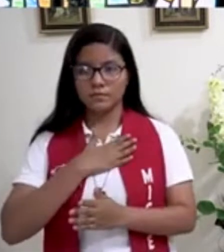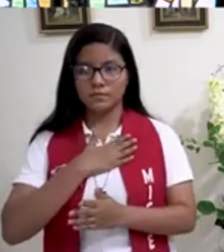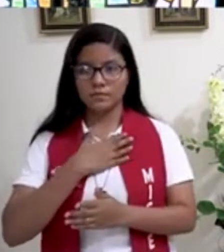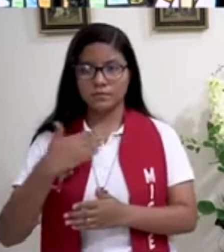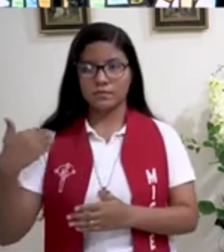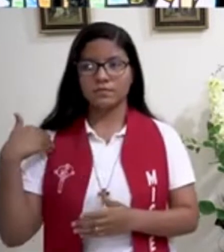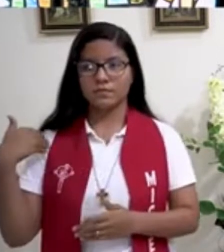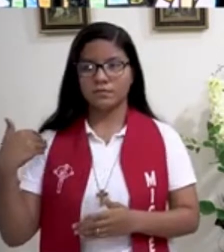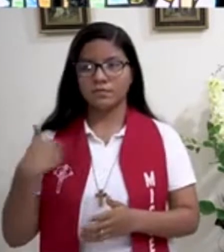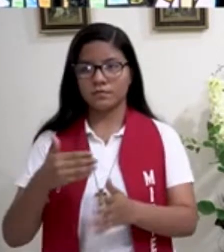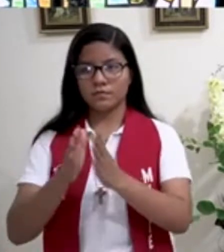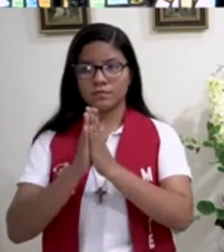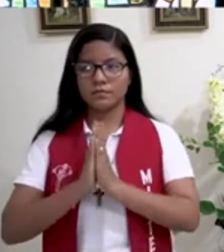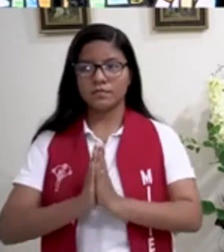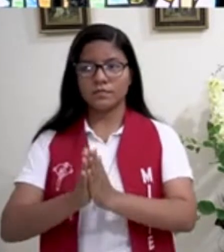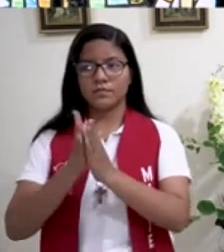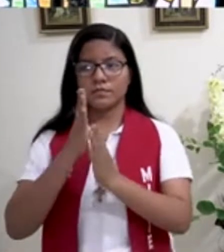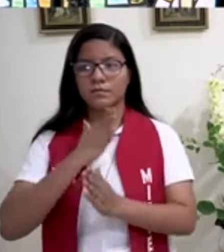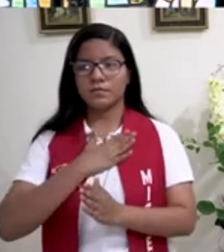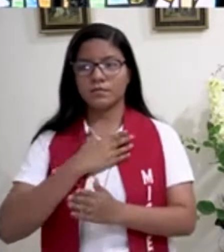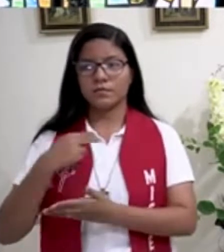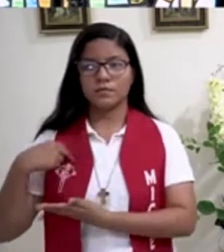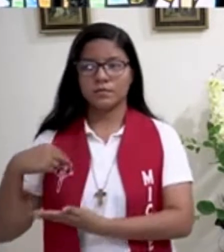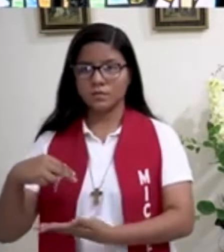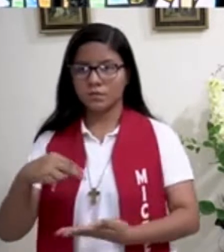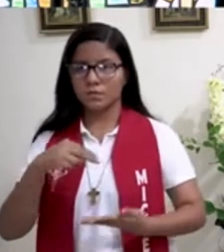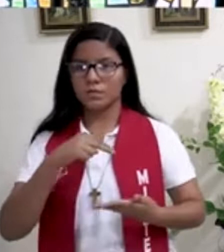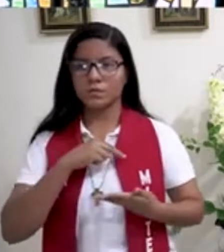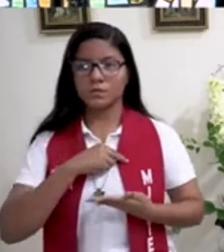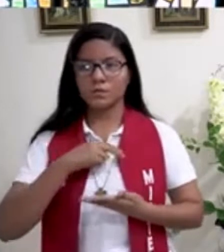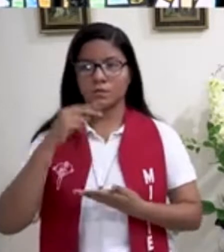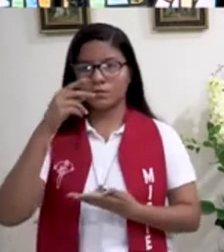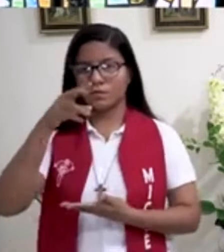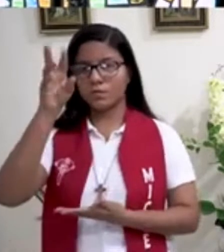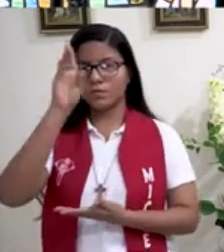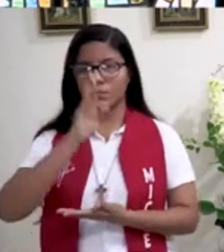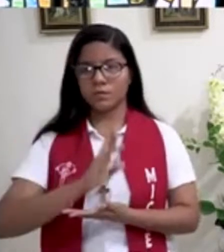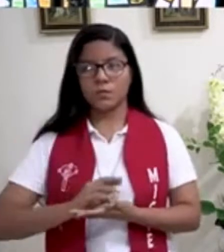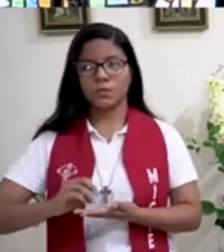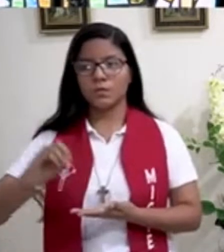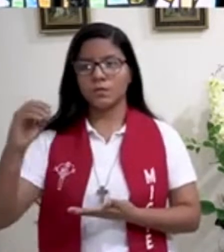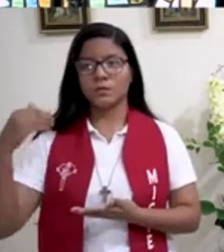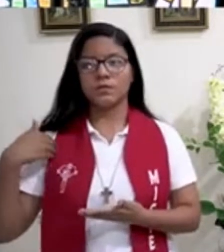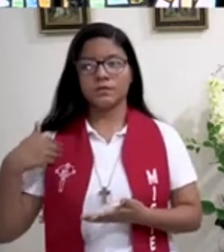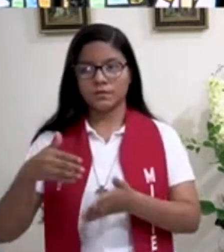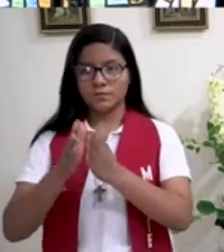ten piedad de nosotros. Señor,